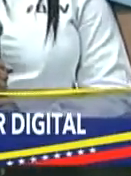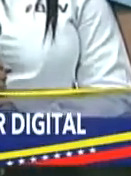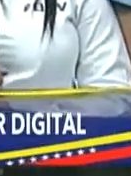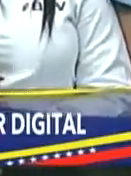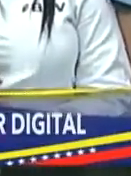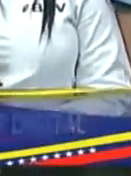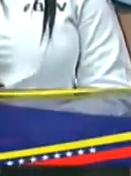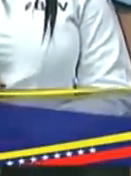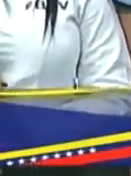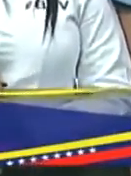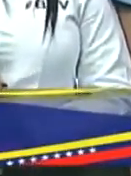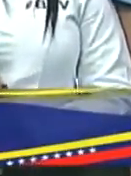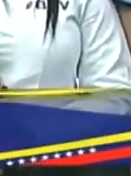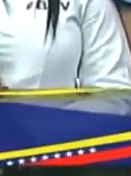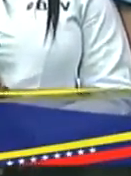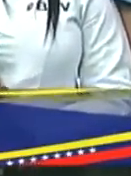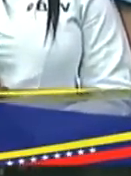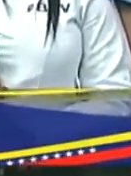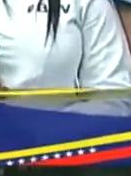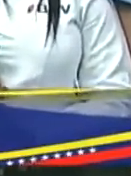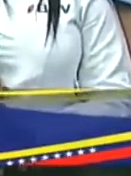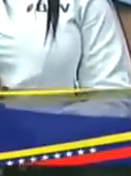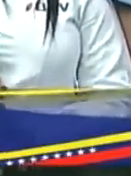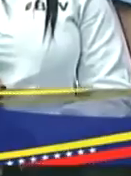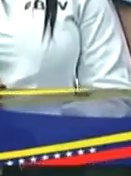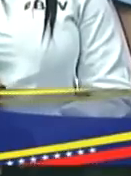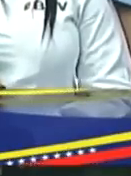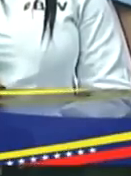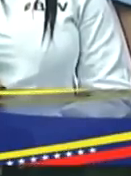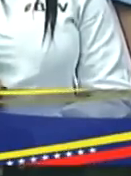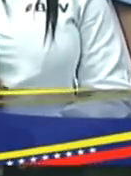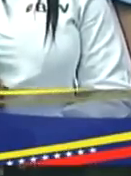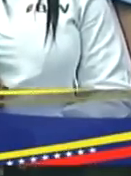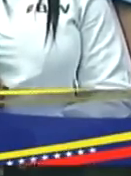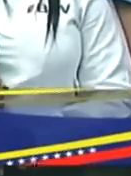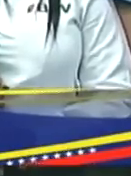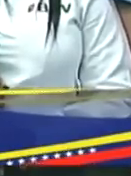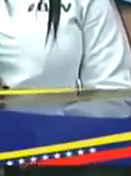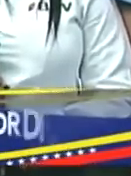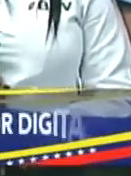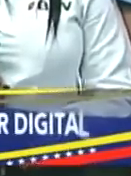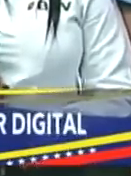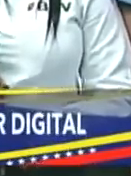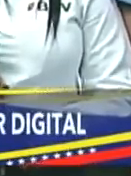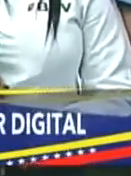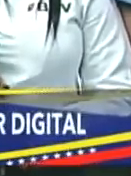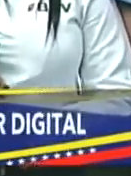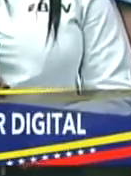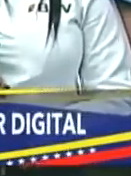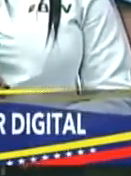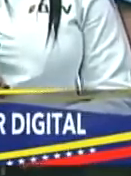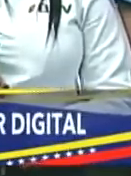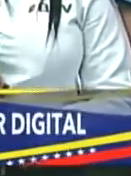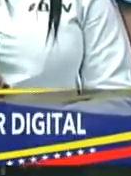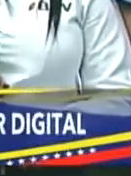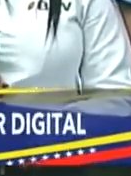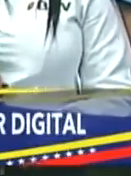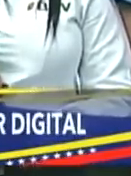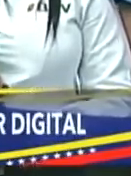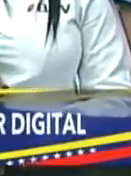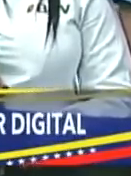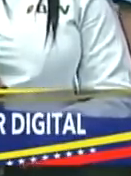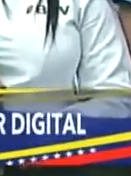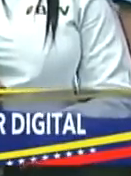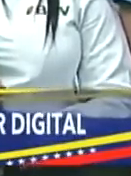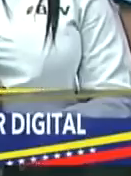los profesionales de aquí del Banco de Venezuela, pero tienen la facilidad porque tienen el Wi-Fi gratis,